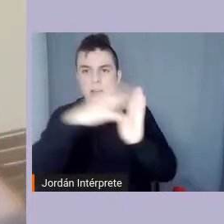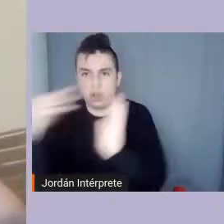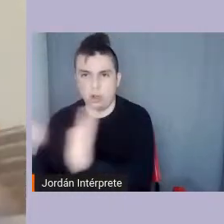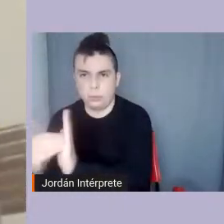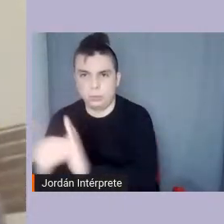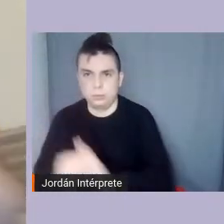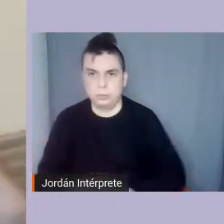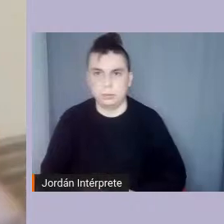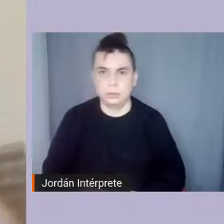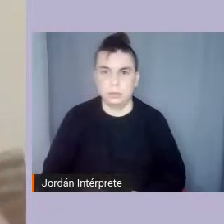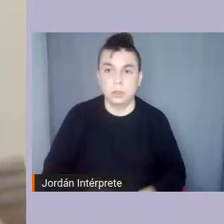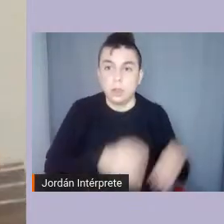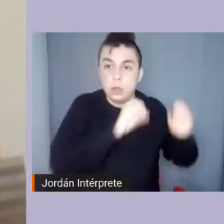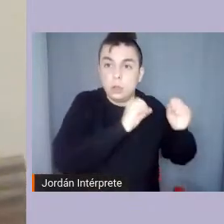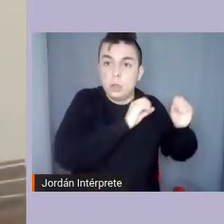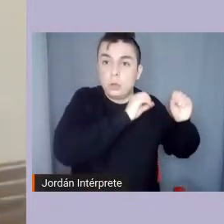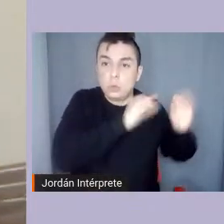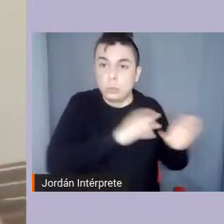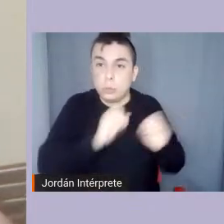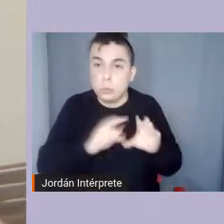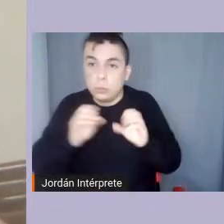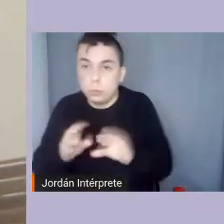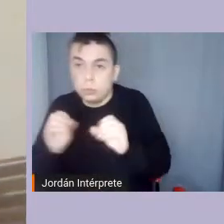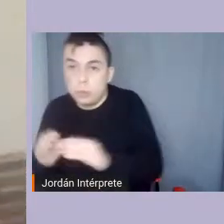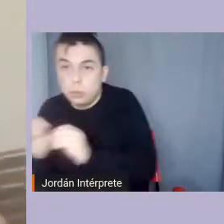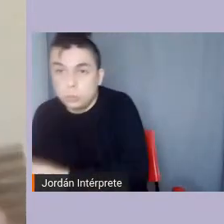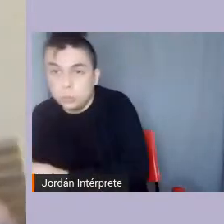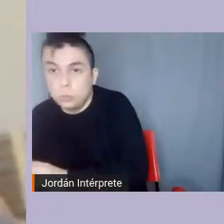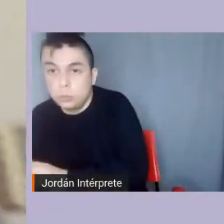Dum, dum, dum, dum, dum.